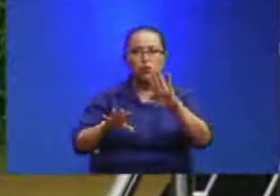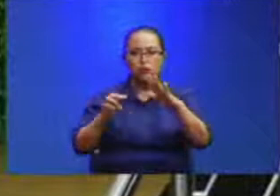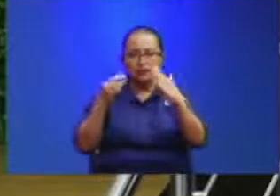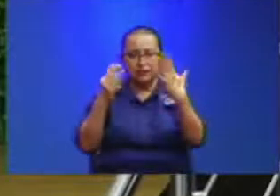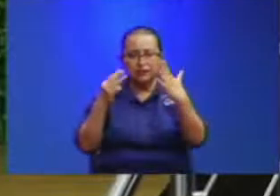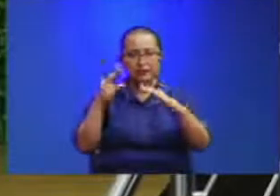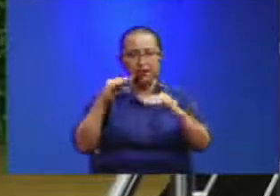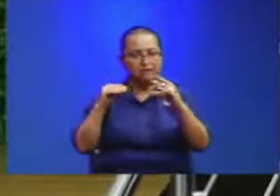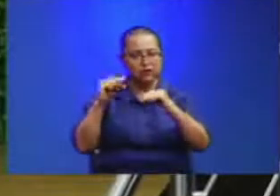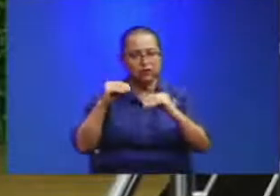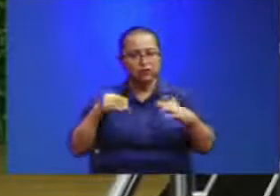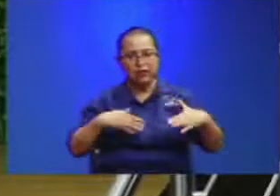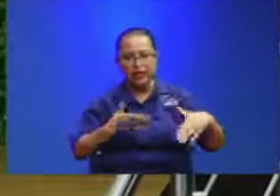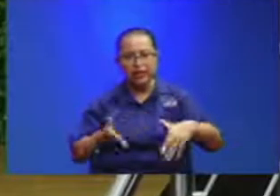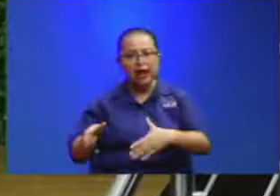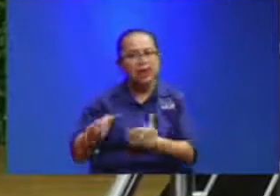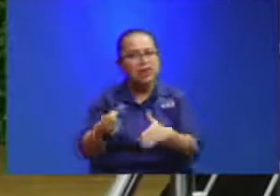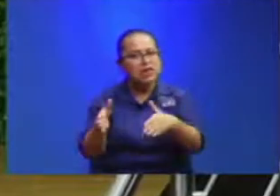camino